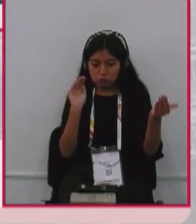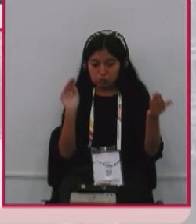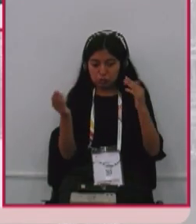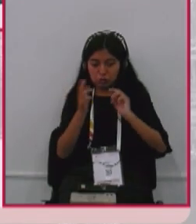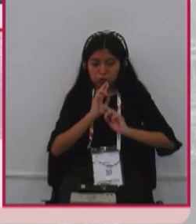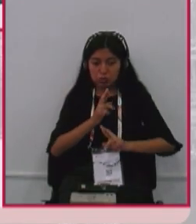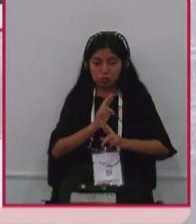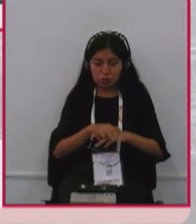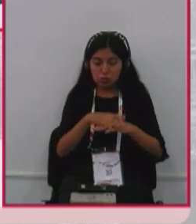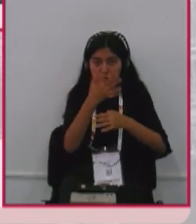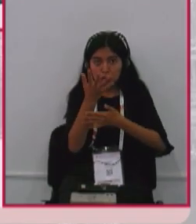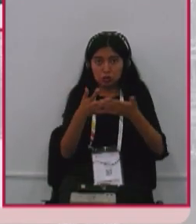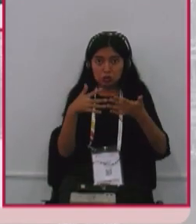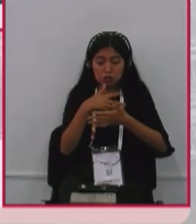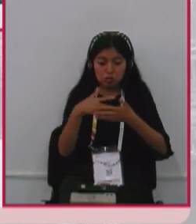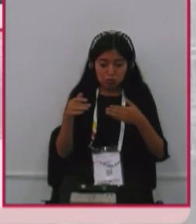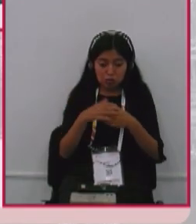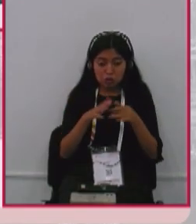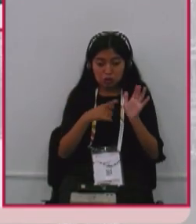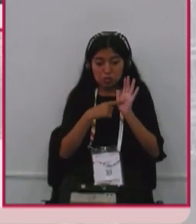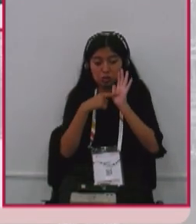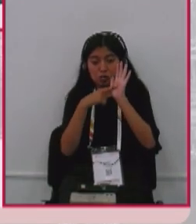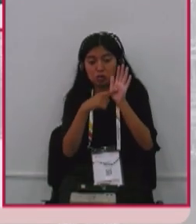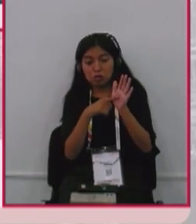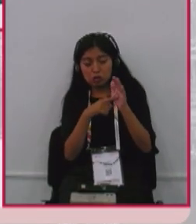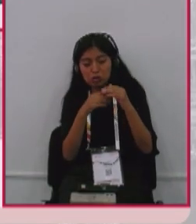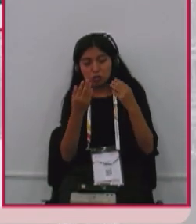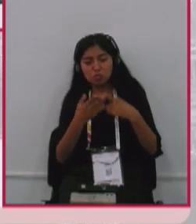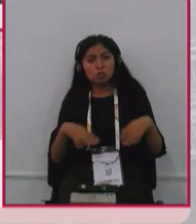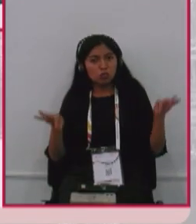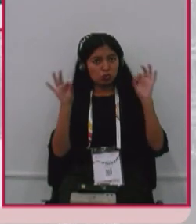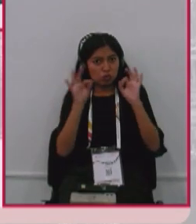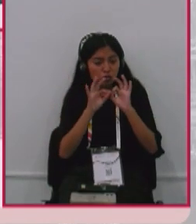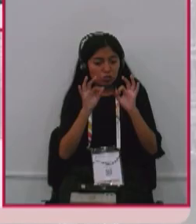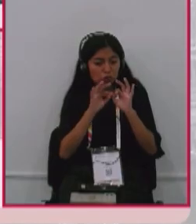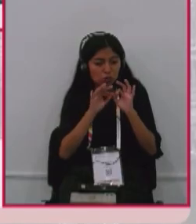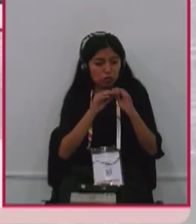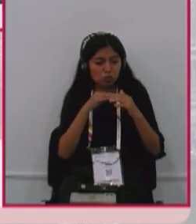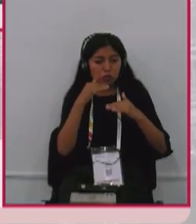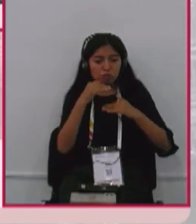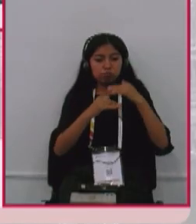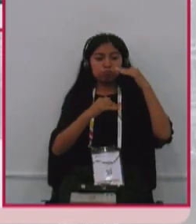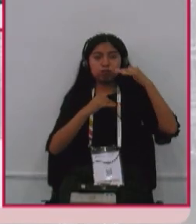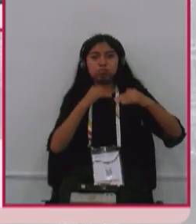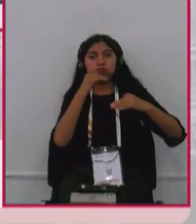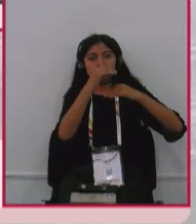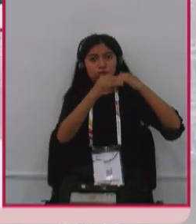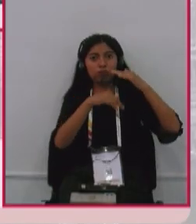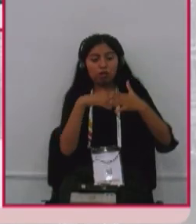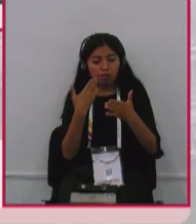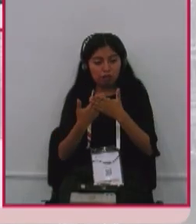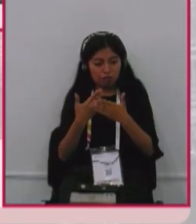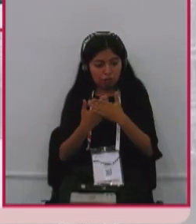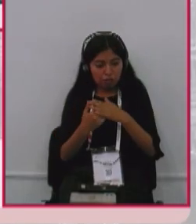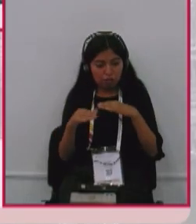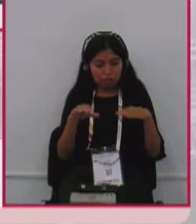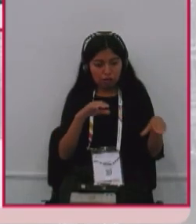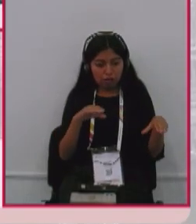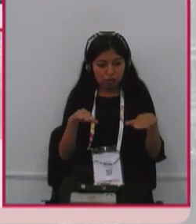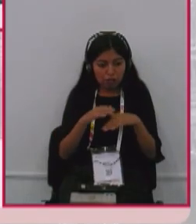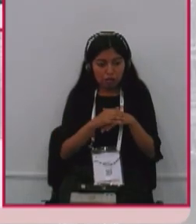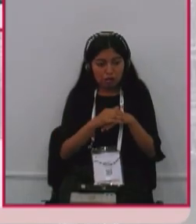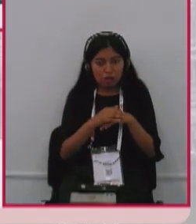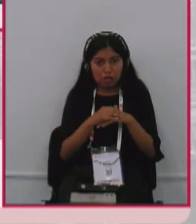celdas convencionales y demostrar que, algo muy importante, que el escalamiento de las pruebas que hacemos para evaluar esta